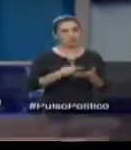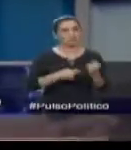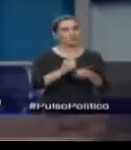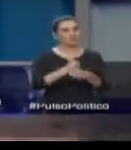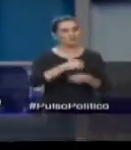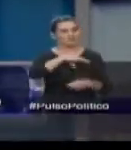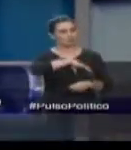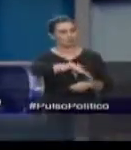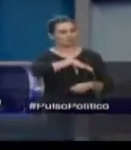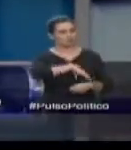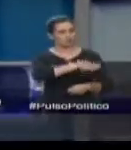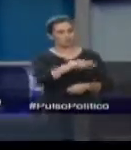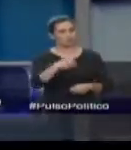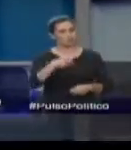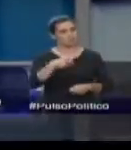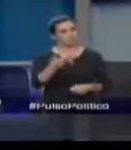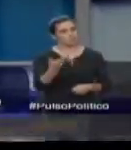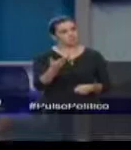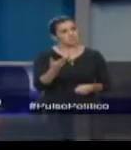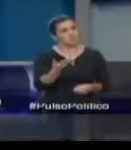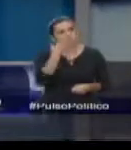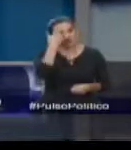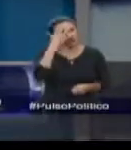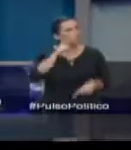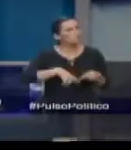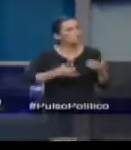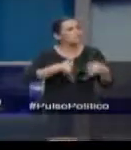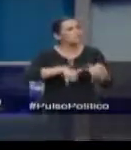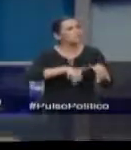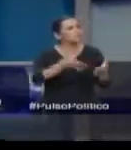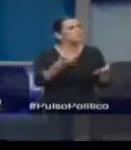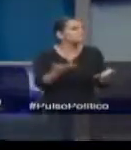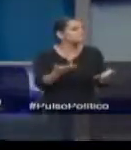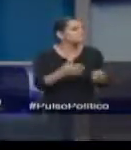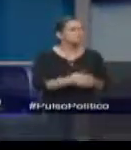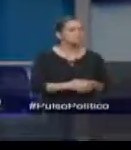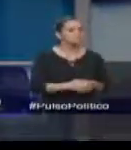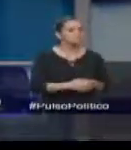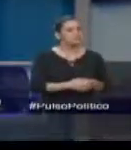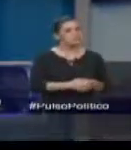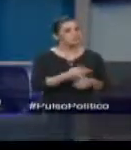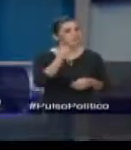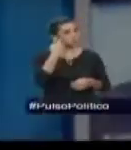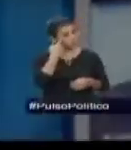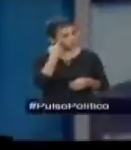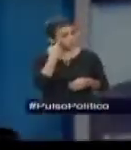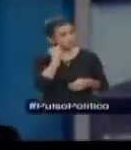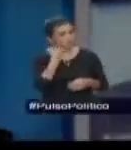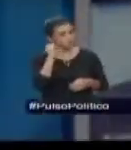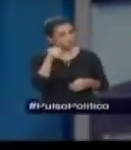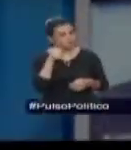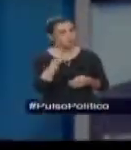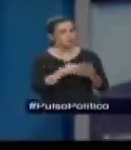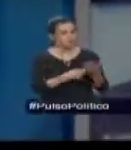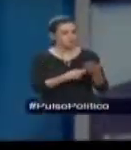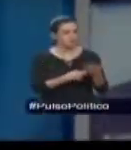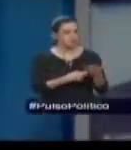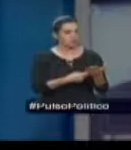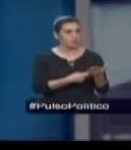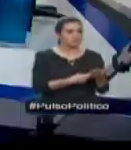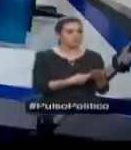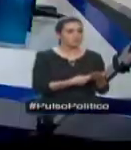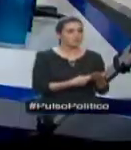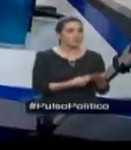municipios y yo no veo porque no pueda seguir ejerciéndolas reconociendo eso sí que la mayor